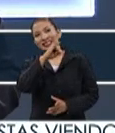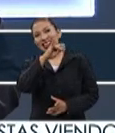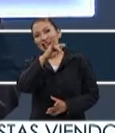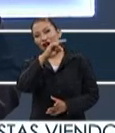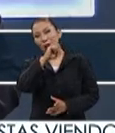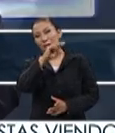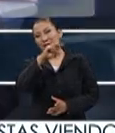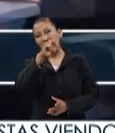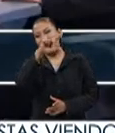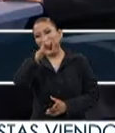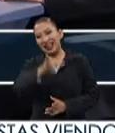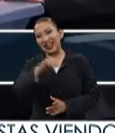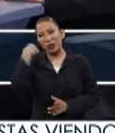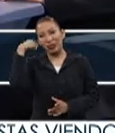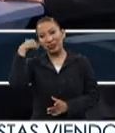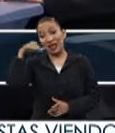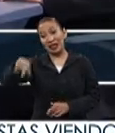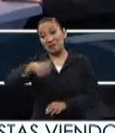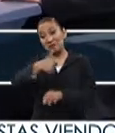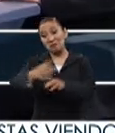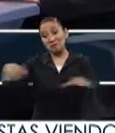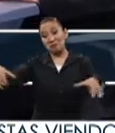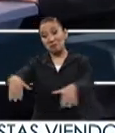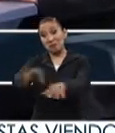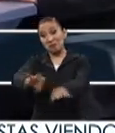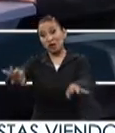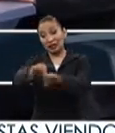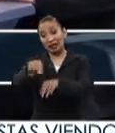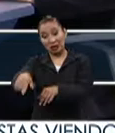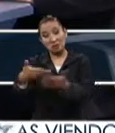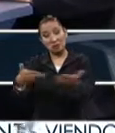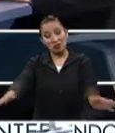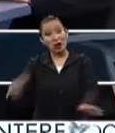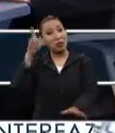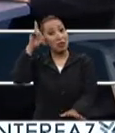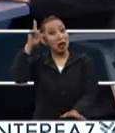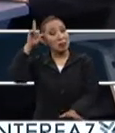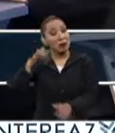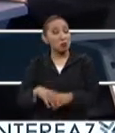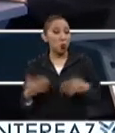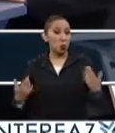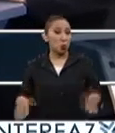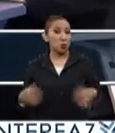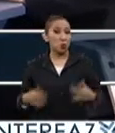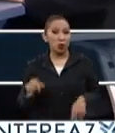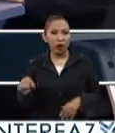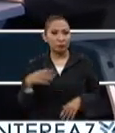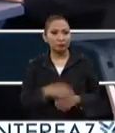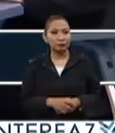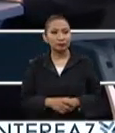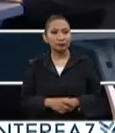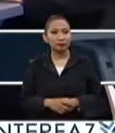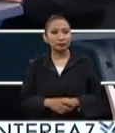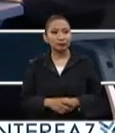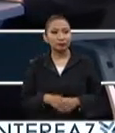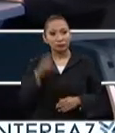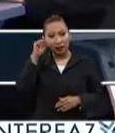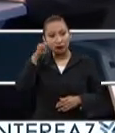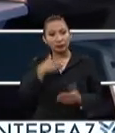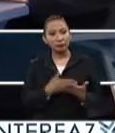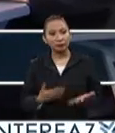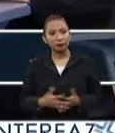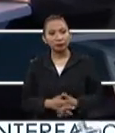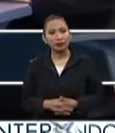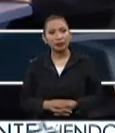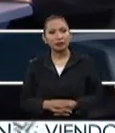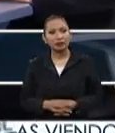dicho en Guadalajara, igual puede ser otro polo muy interesante que está abriendo el municipio de Guadalupe, Nuevo León, entonces en Monterrey, entonces bueno,